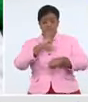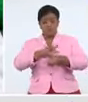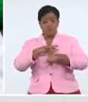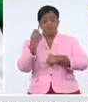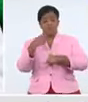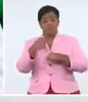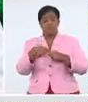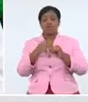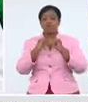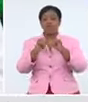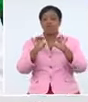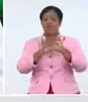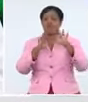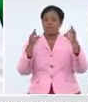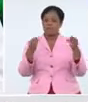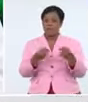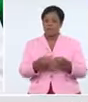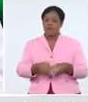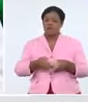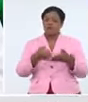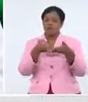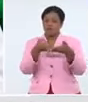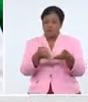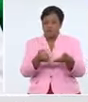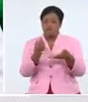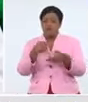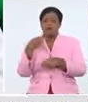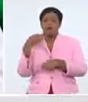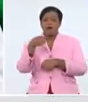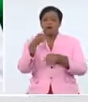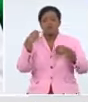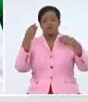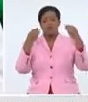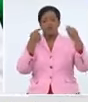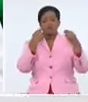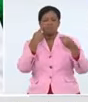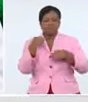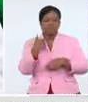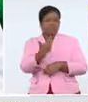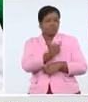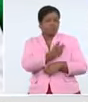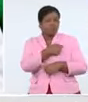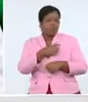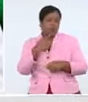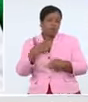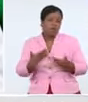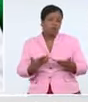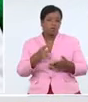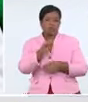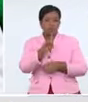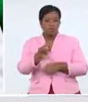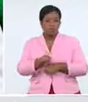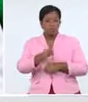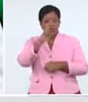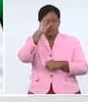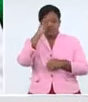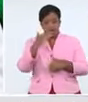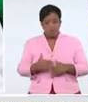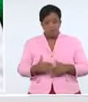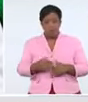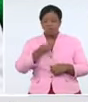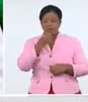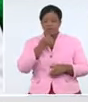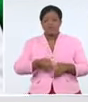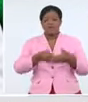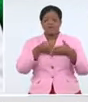de la familia, pues también acudir y preocuparse con su médico de la familia, con su área de salud, para que sea adecuadamente